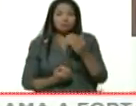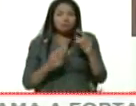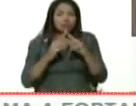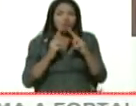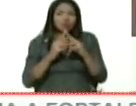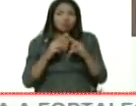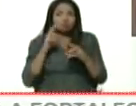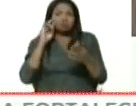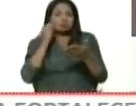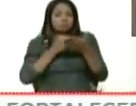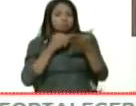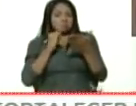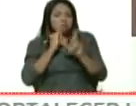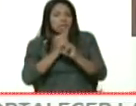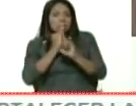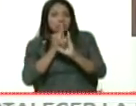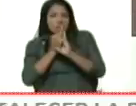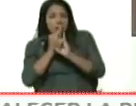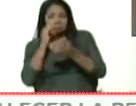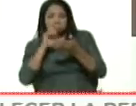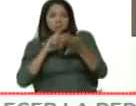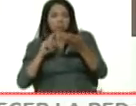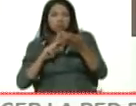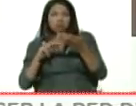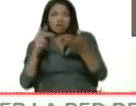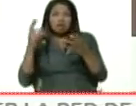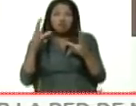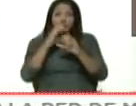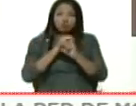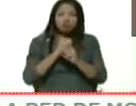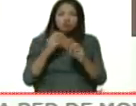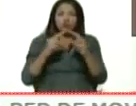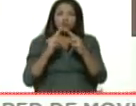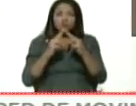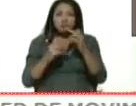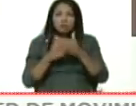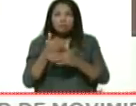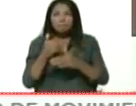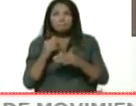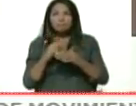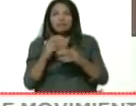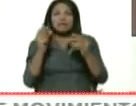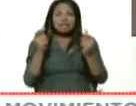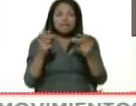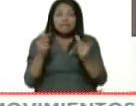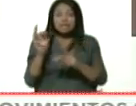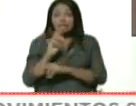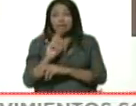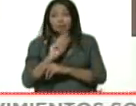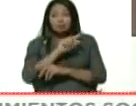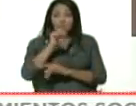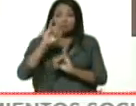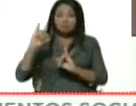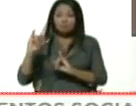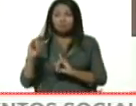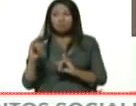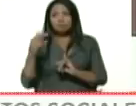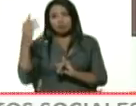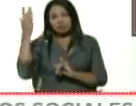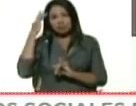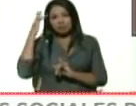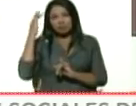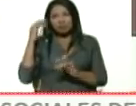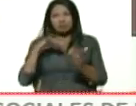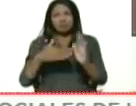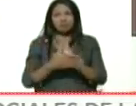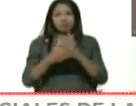aparece en internet. Esta noche voy a conocer más. Y muy pronto ustedes también sabrán